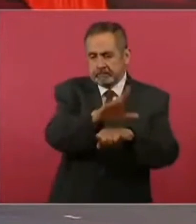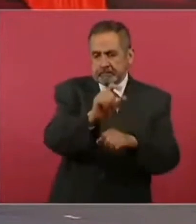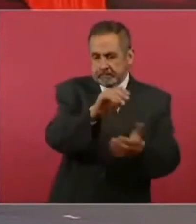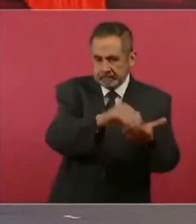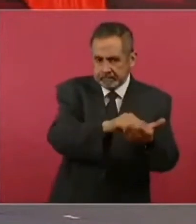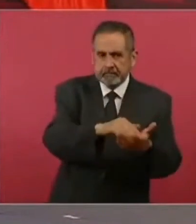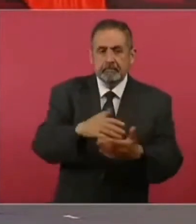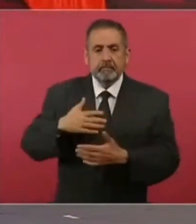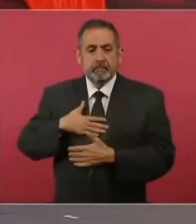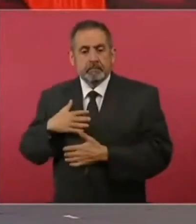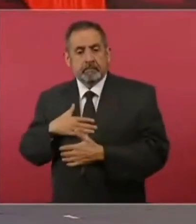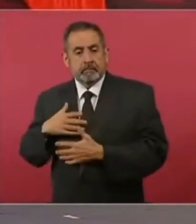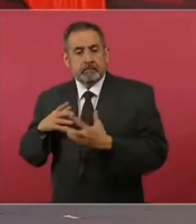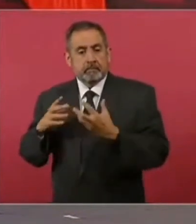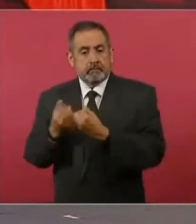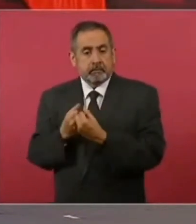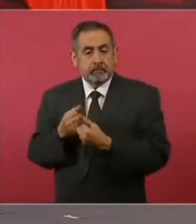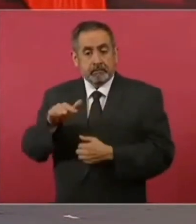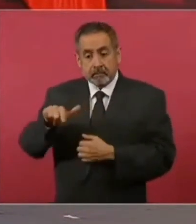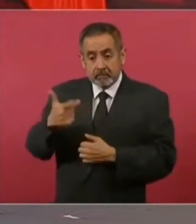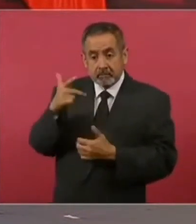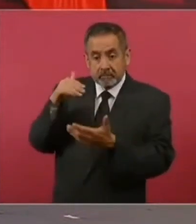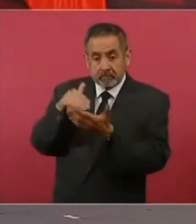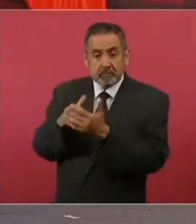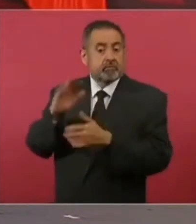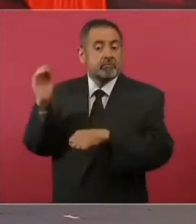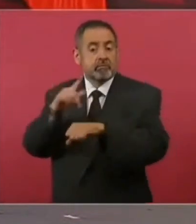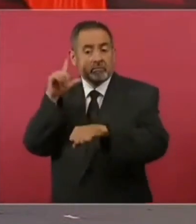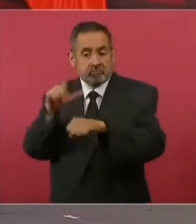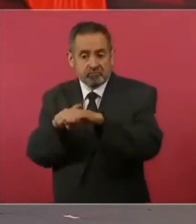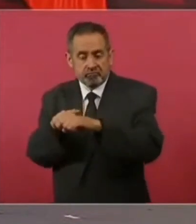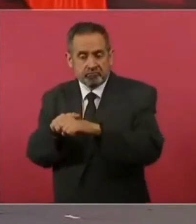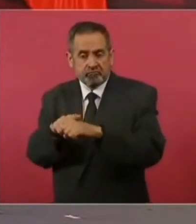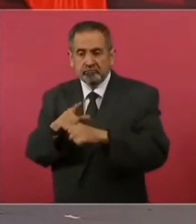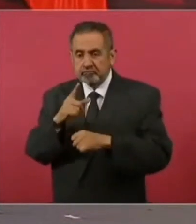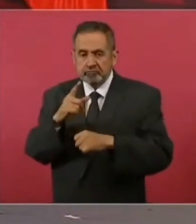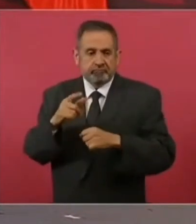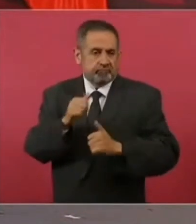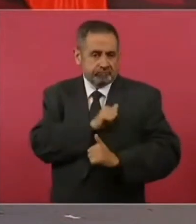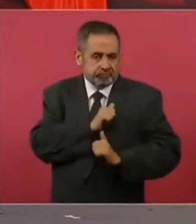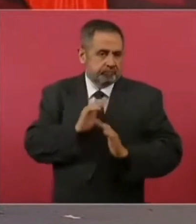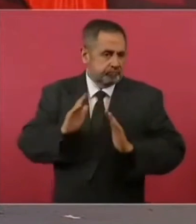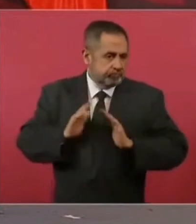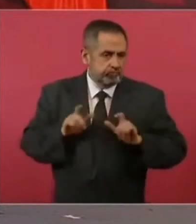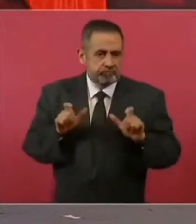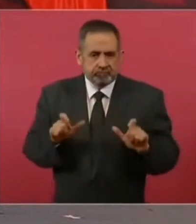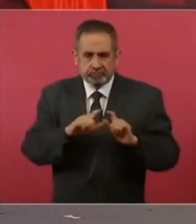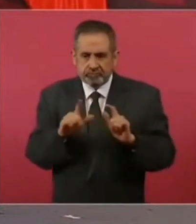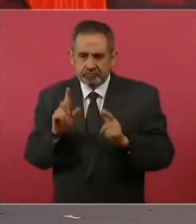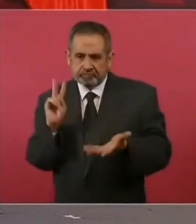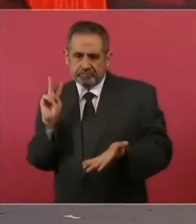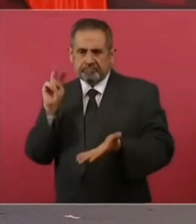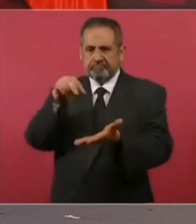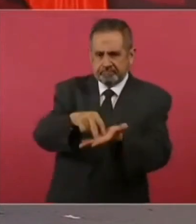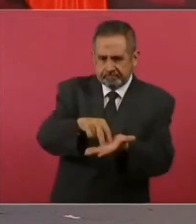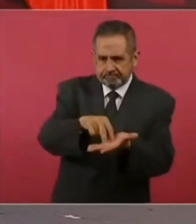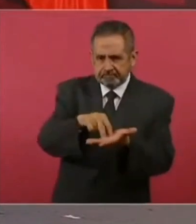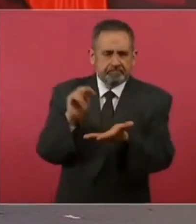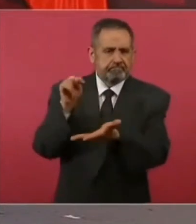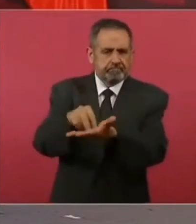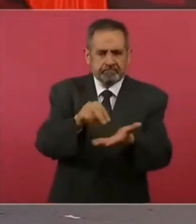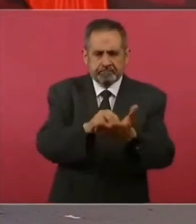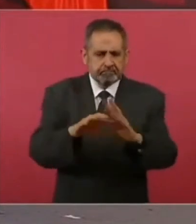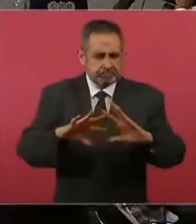estatales y municipales, pero 12.000 federales y 20.000 estatales y municipales, en